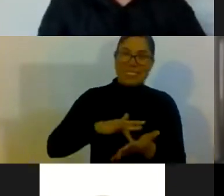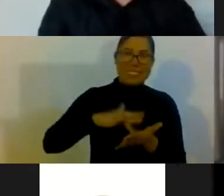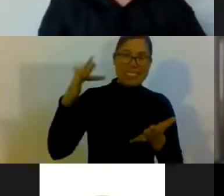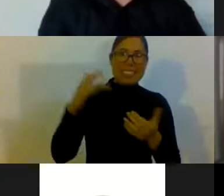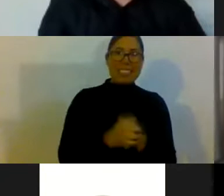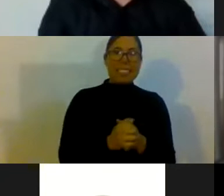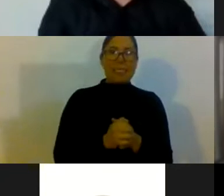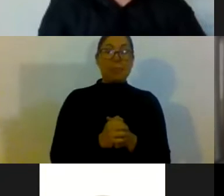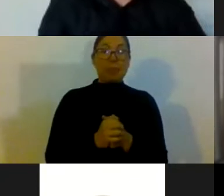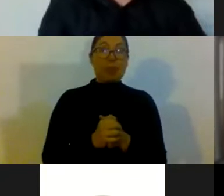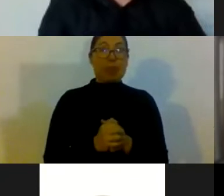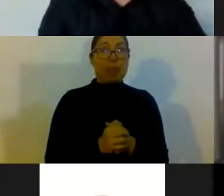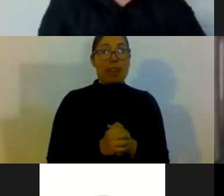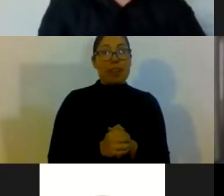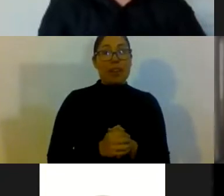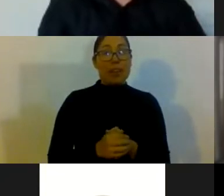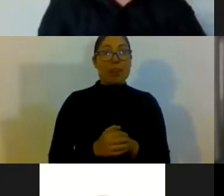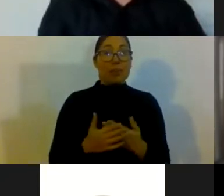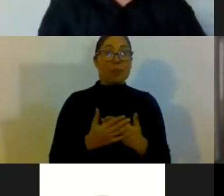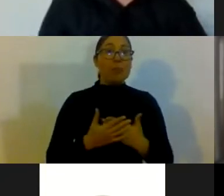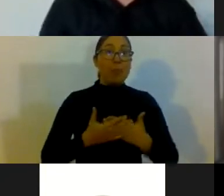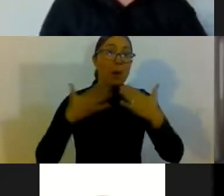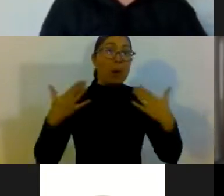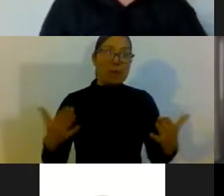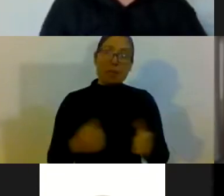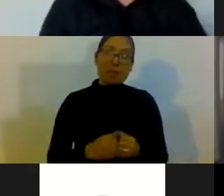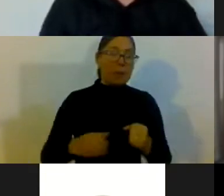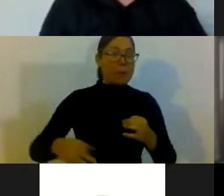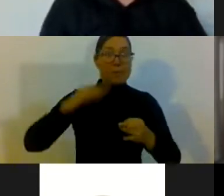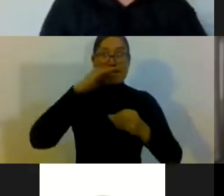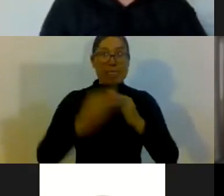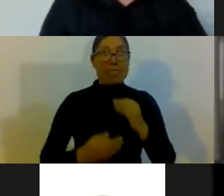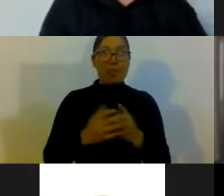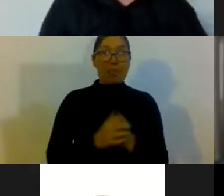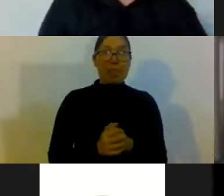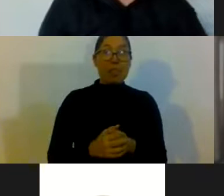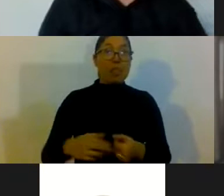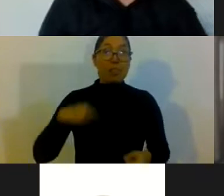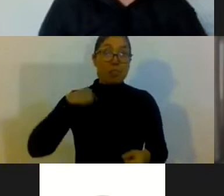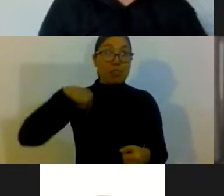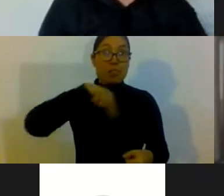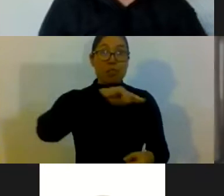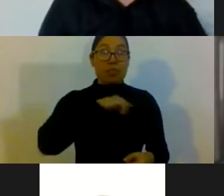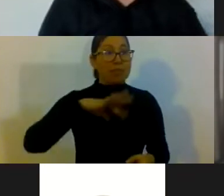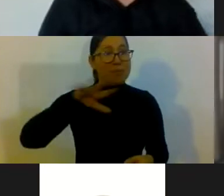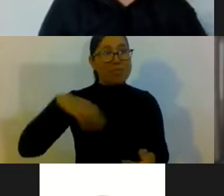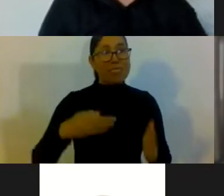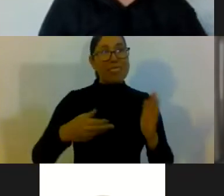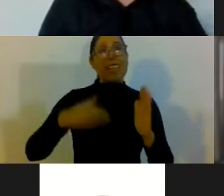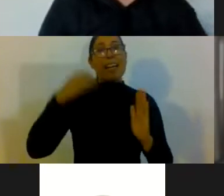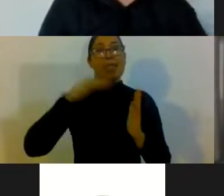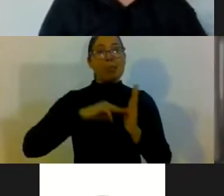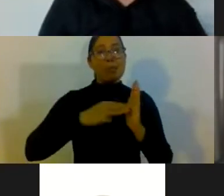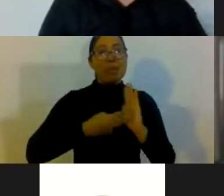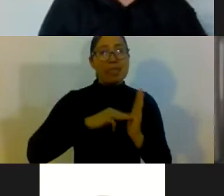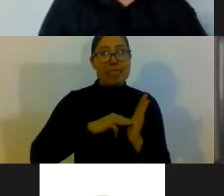herramientas. Nuestro compromiso es en informarnos y en ver qué podemos, desde qué puedo hacer desde donde estoy sentada y cómo puedo